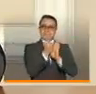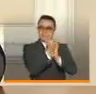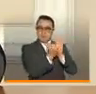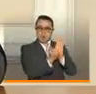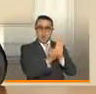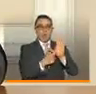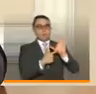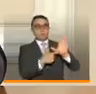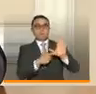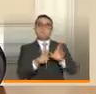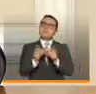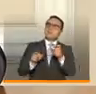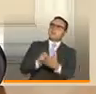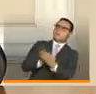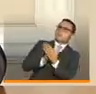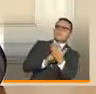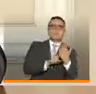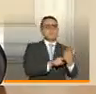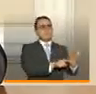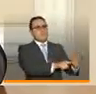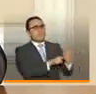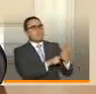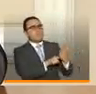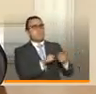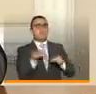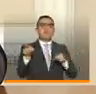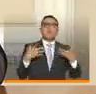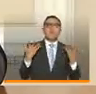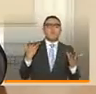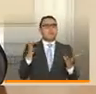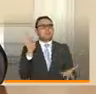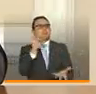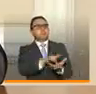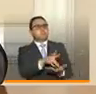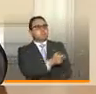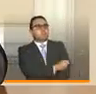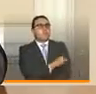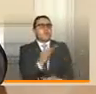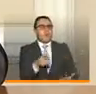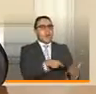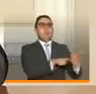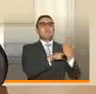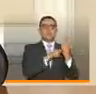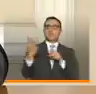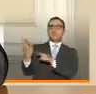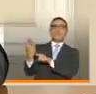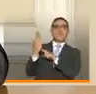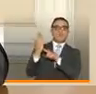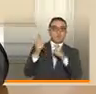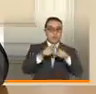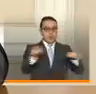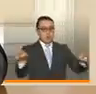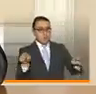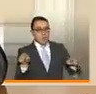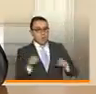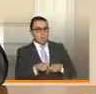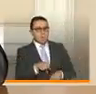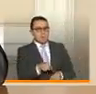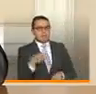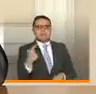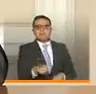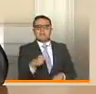van a indicarle a los colombianos dónde está, cómo llegar a la vacuna, cuáles son las áreas en las cuales se hace cada una de